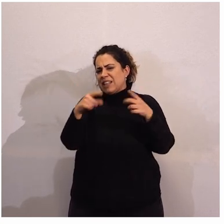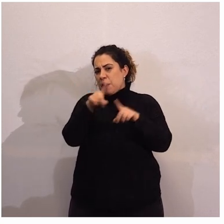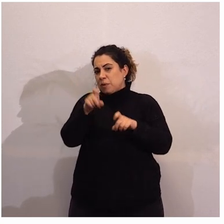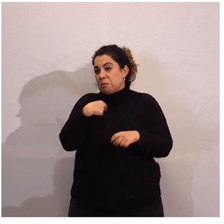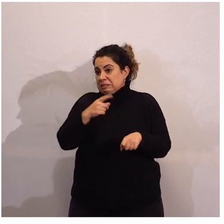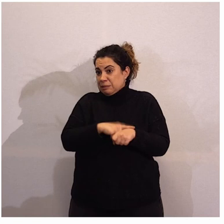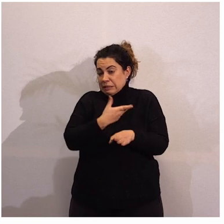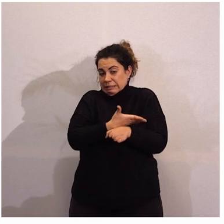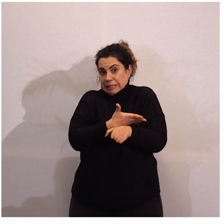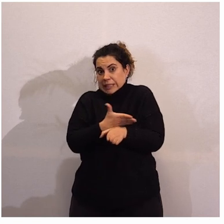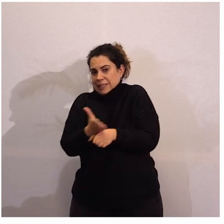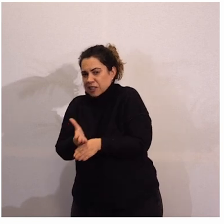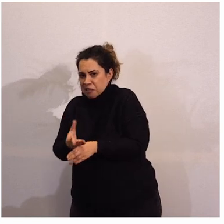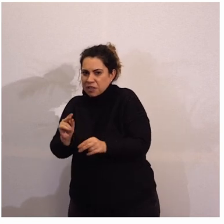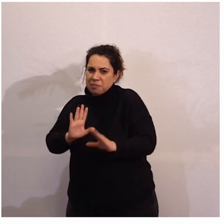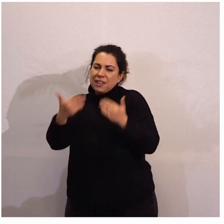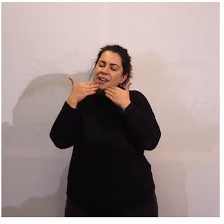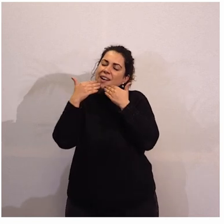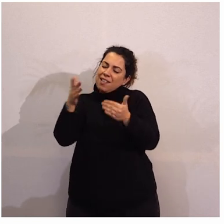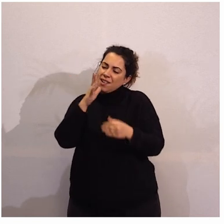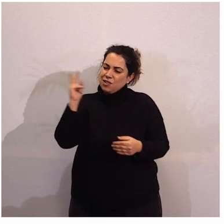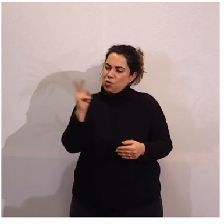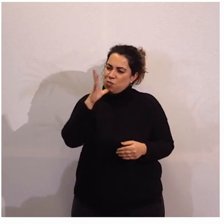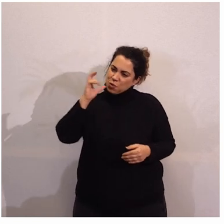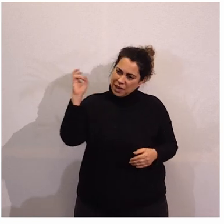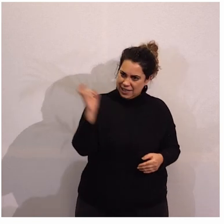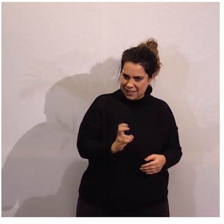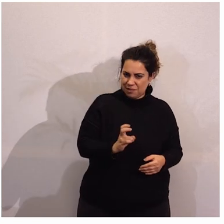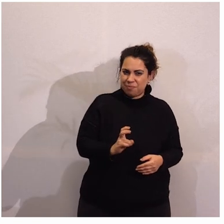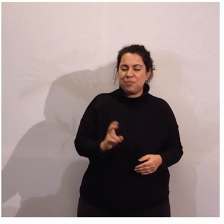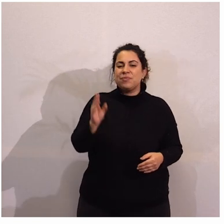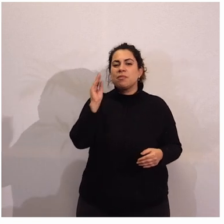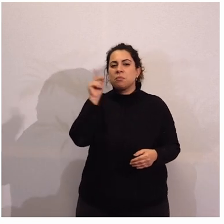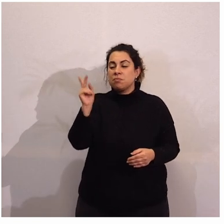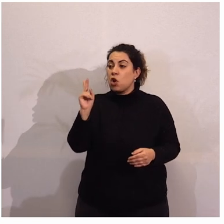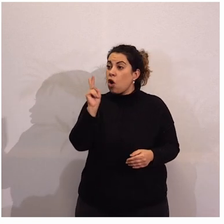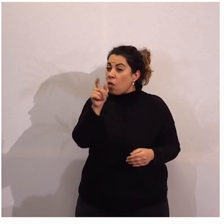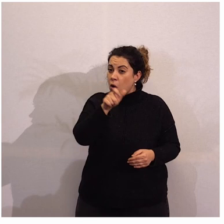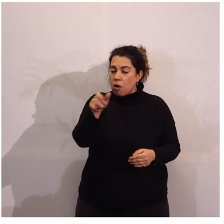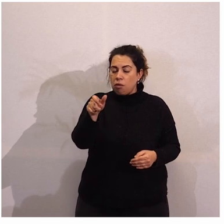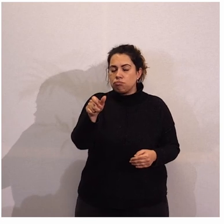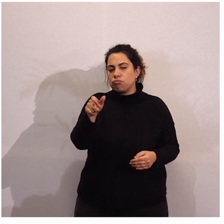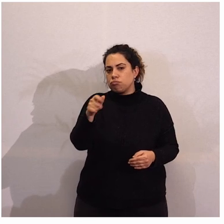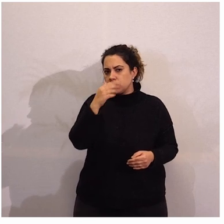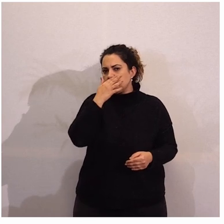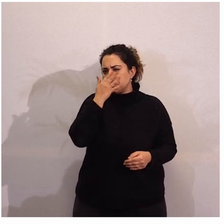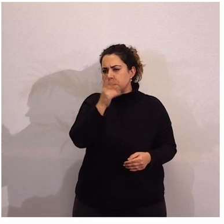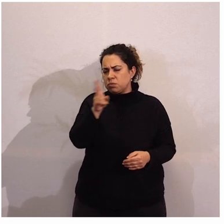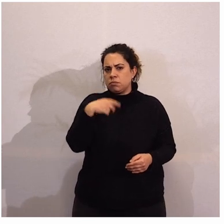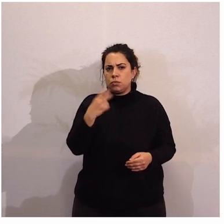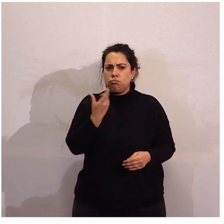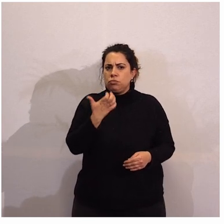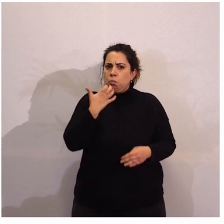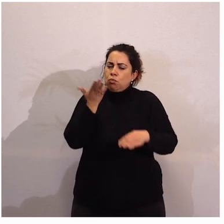tenemos más tiempo. Quiero agradeceros a las dos por haber venido. Creo que sois dos personas muy que dais mucho